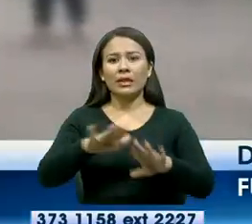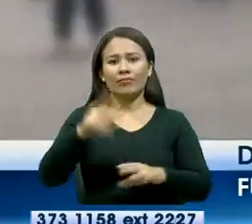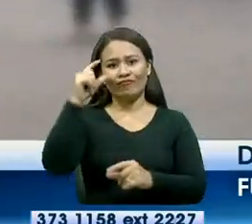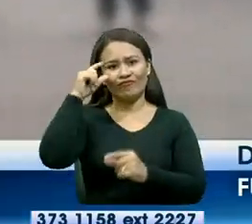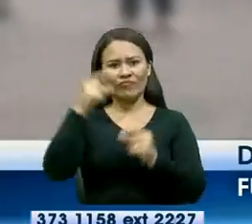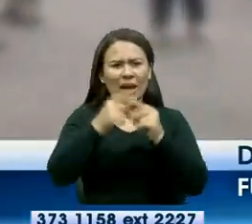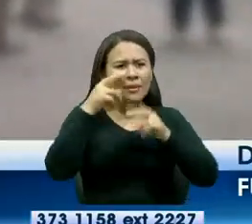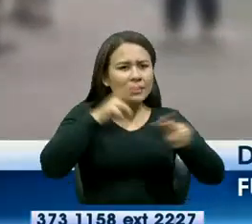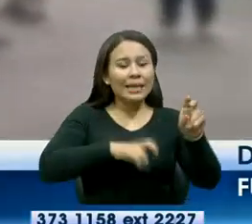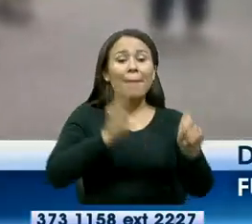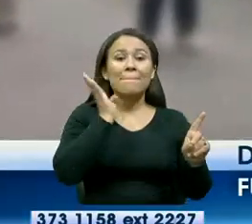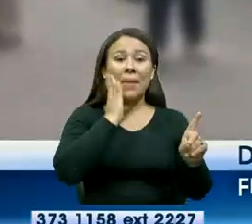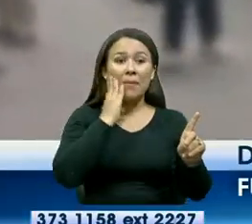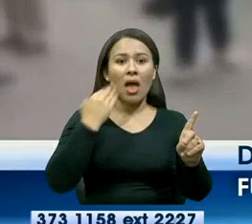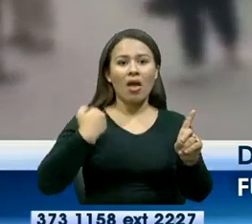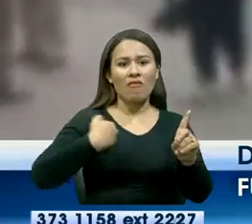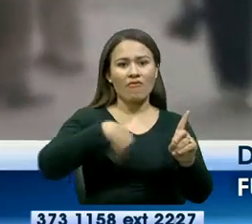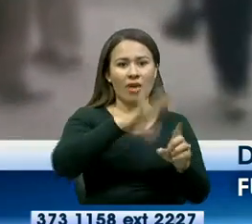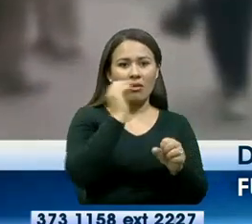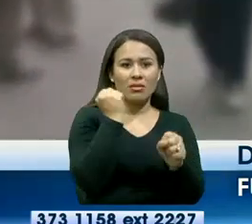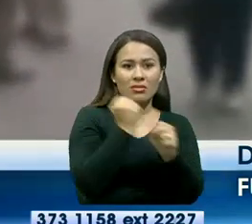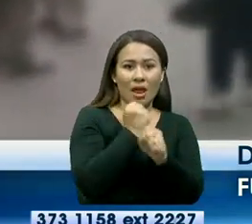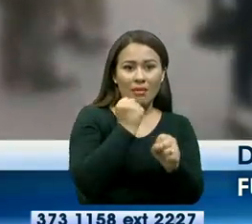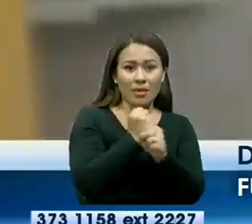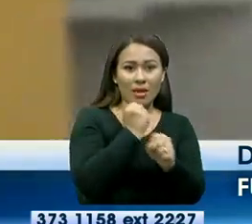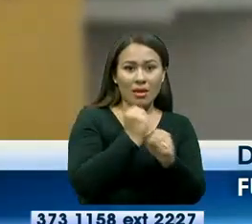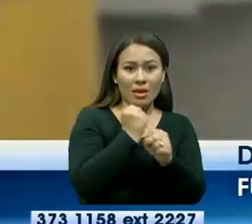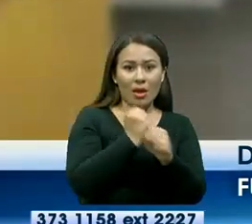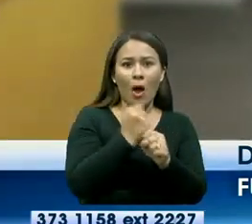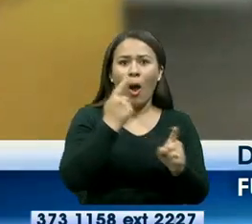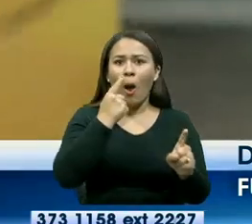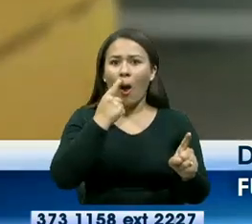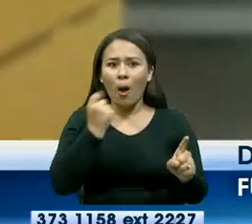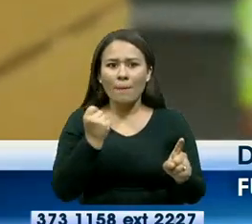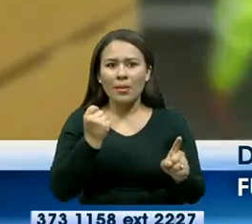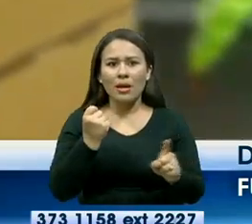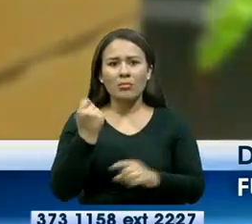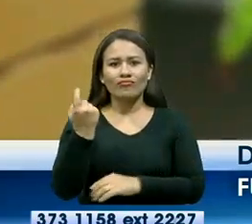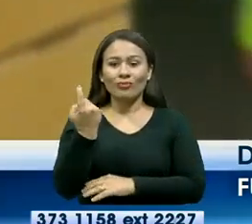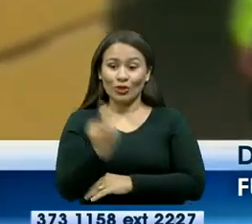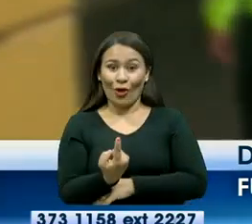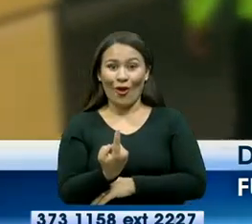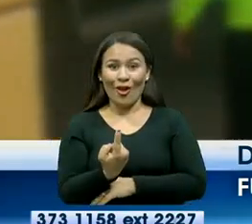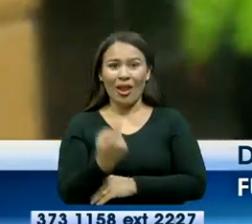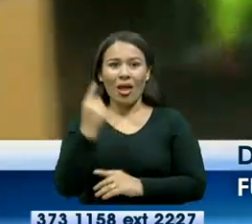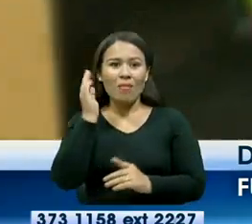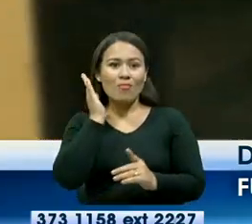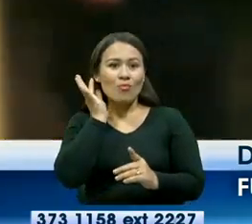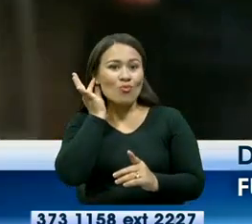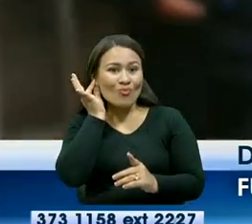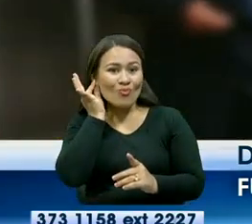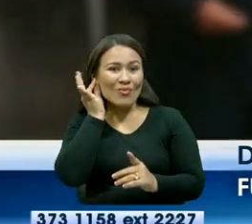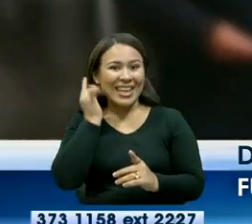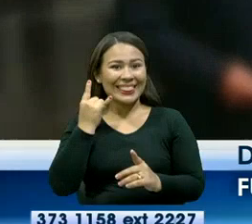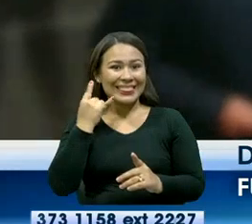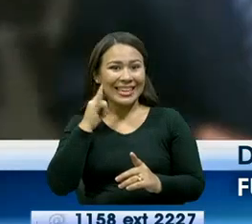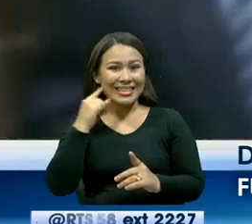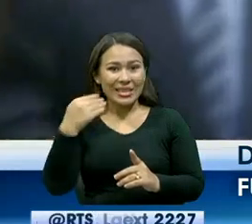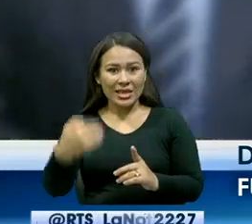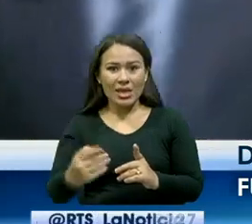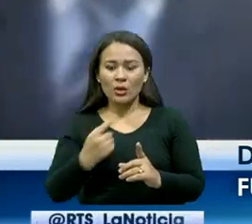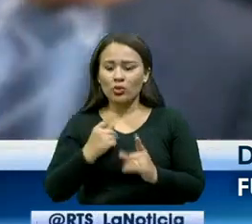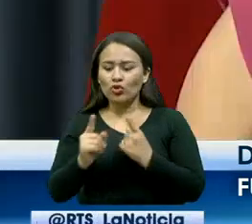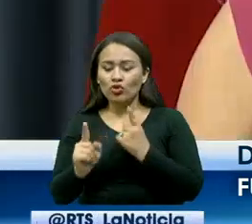madre salía a trabajar para supuestamente jugar con la pequeña, quien quedaba a su cuidado, pero el juego de él era presuntamente saciar sus